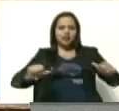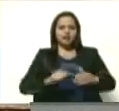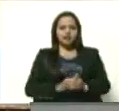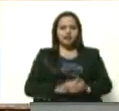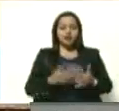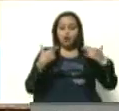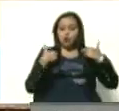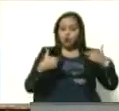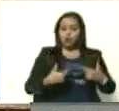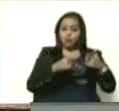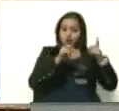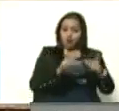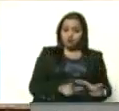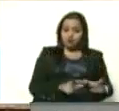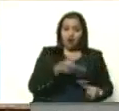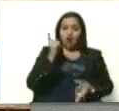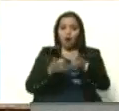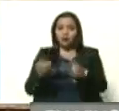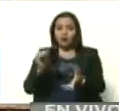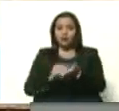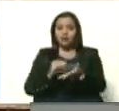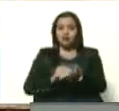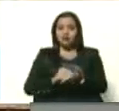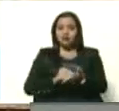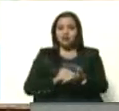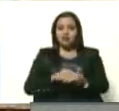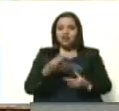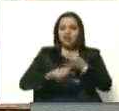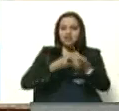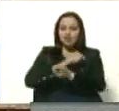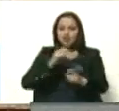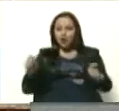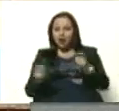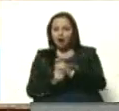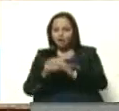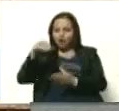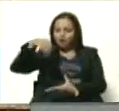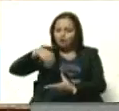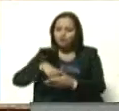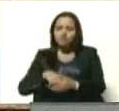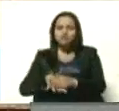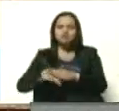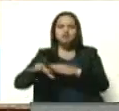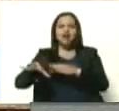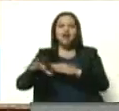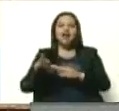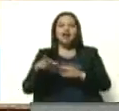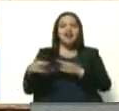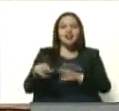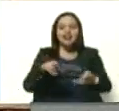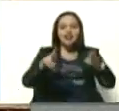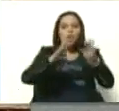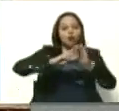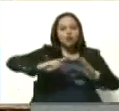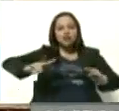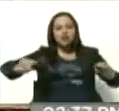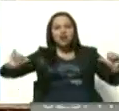humano alguna vez se hizo río, se hizo tierra, se hizo canto, se